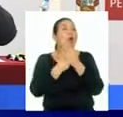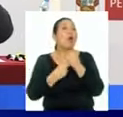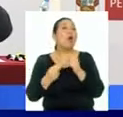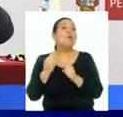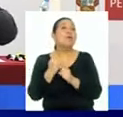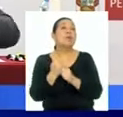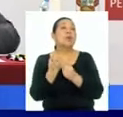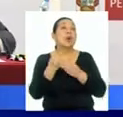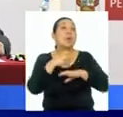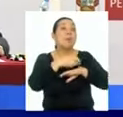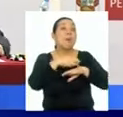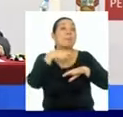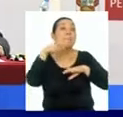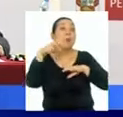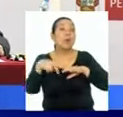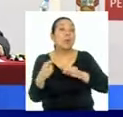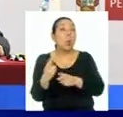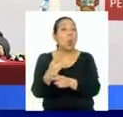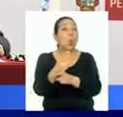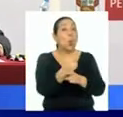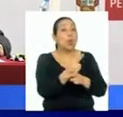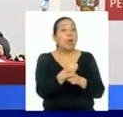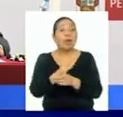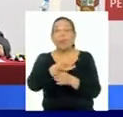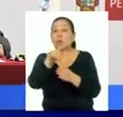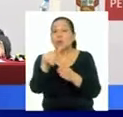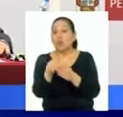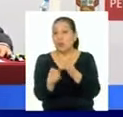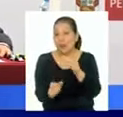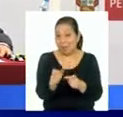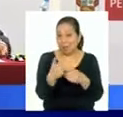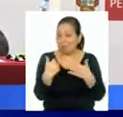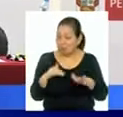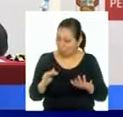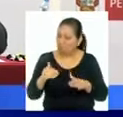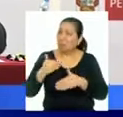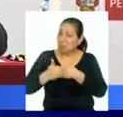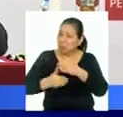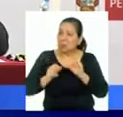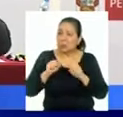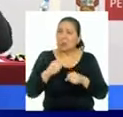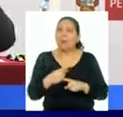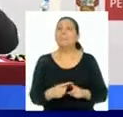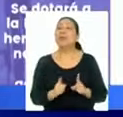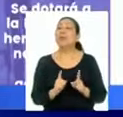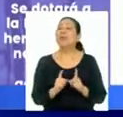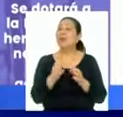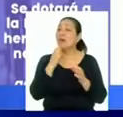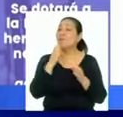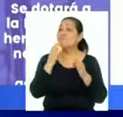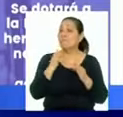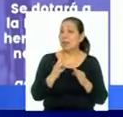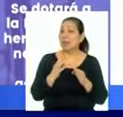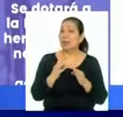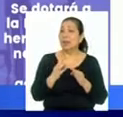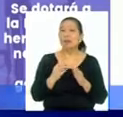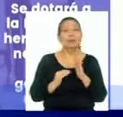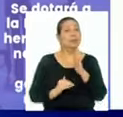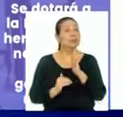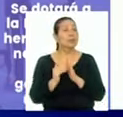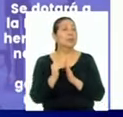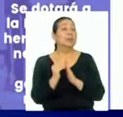como profesionales de la seguridad y del orden público. Creo que hemos avanzado bastante. Bueno, lo cierto es que nuestra aspiración